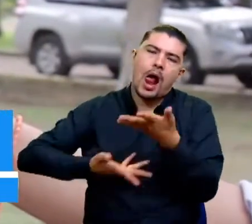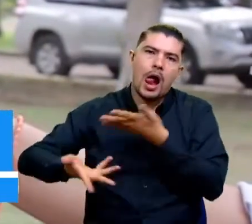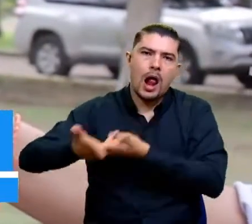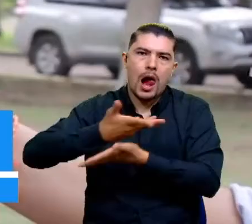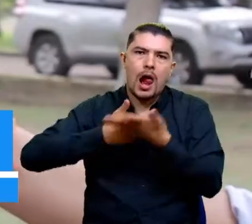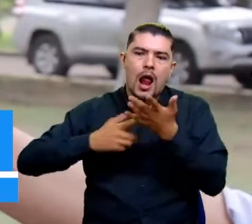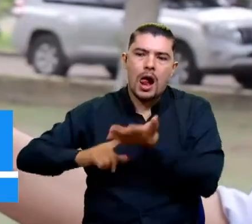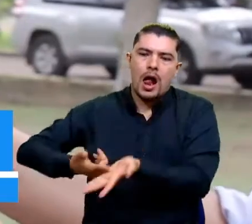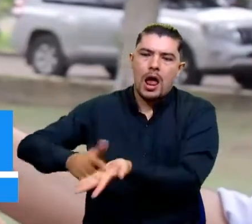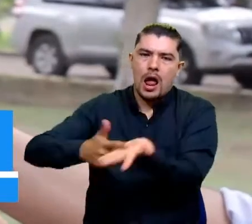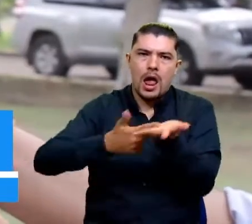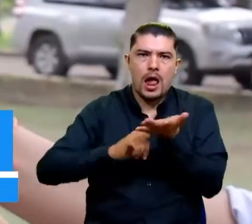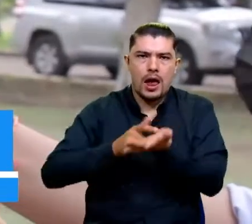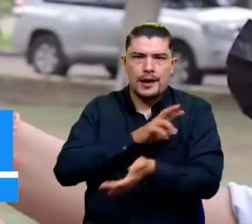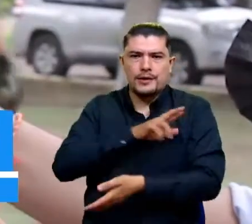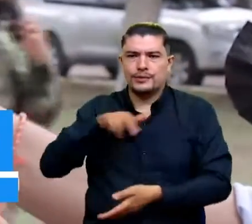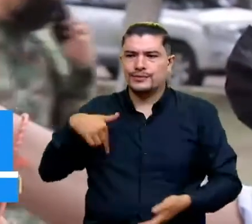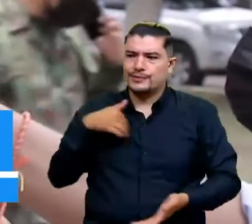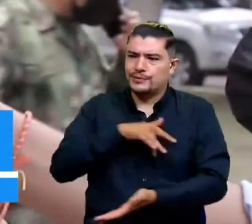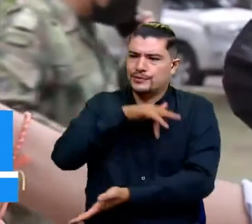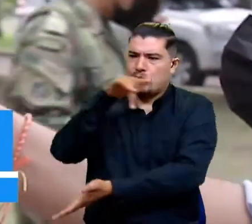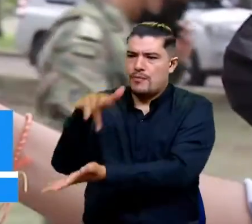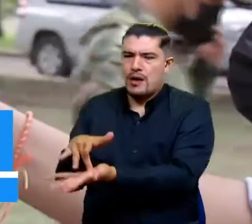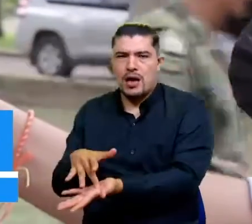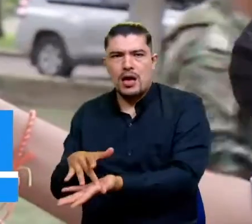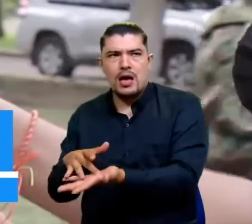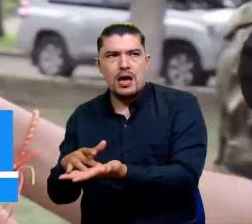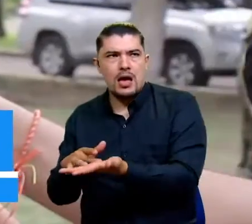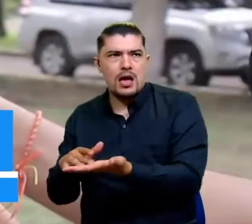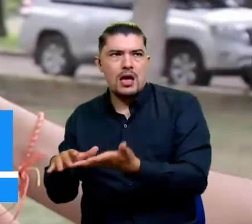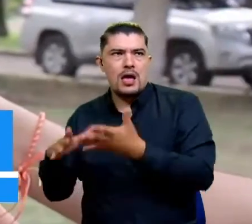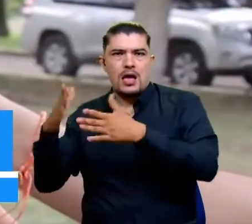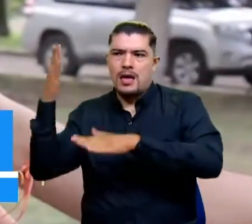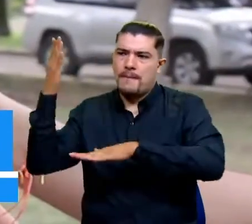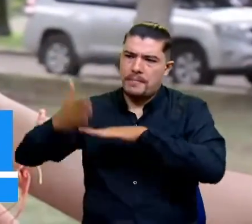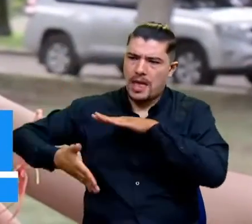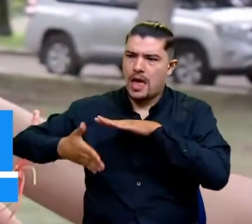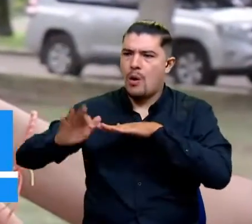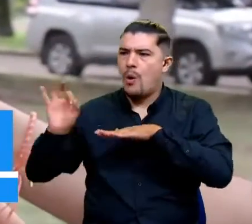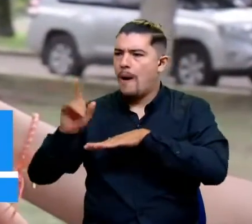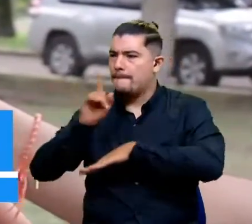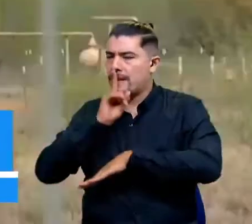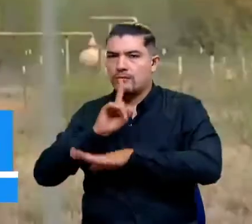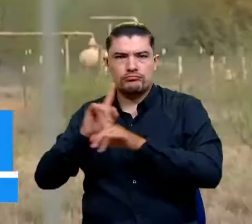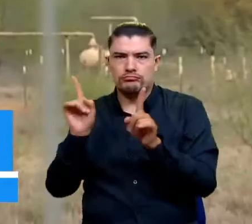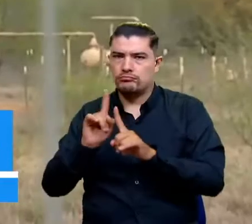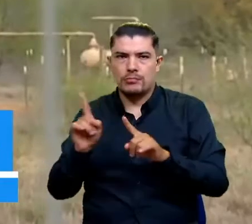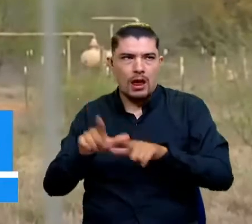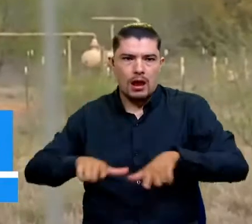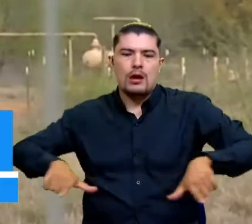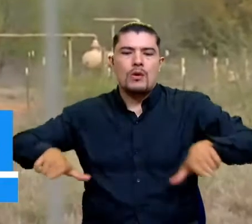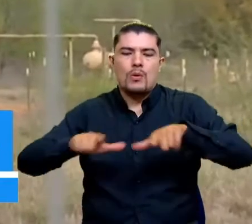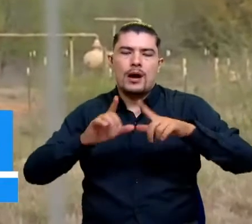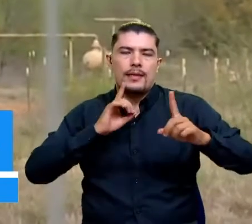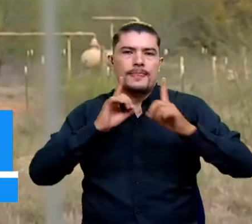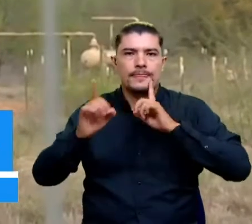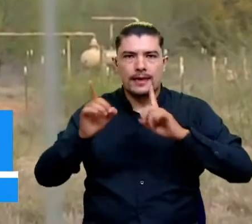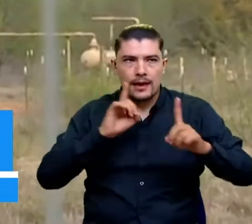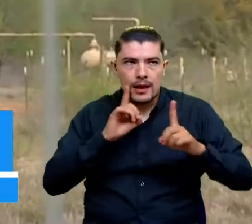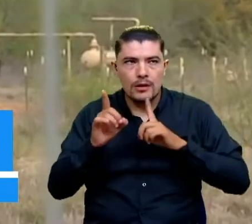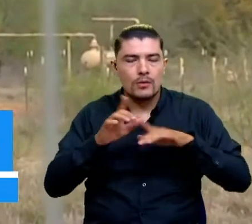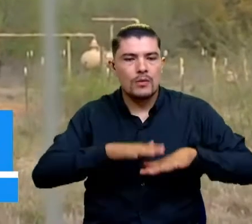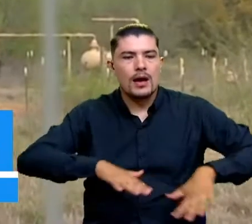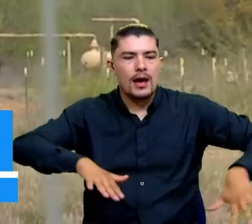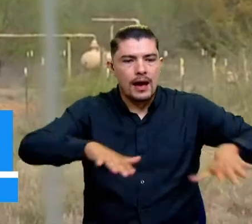momento hemos llegado nosotros a cerrar la conversación, están los espacios de diálogo, espacios en